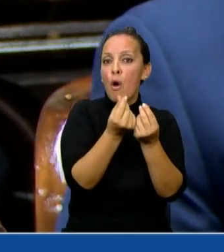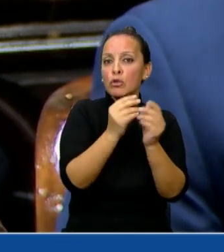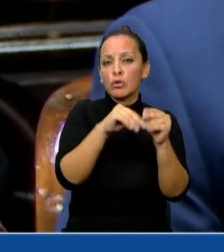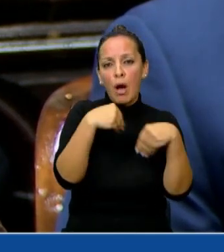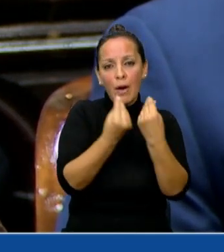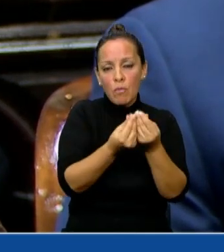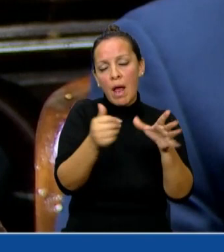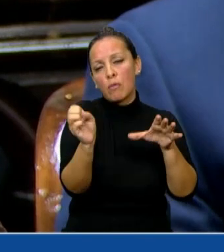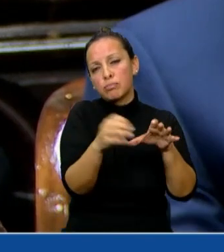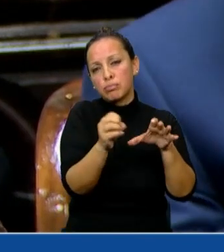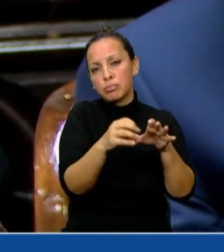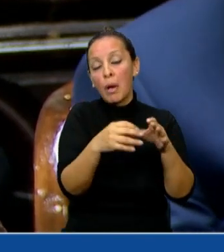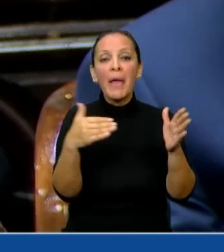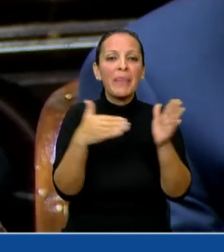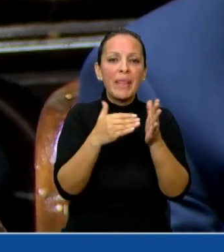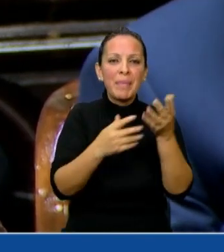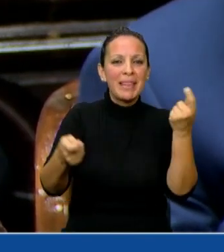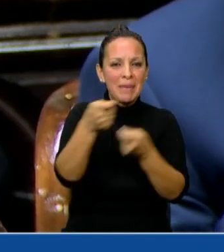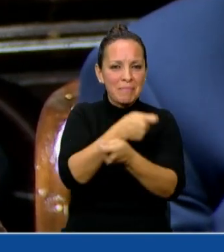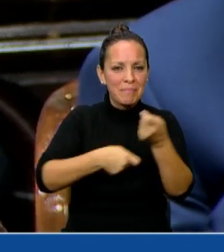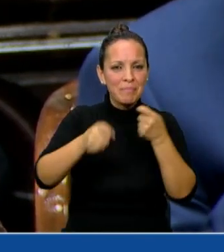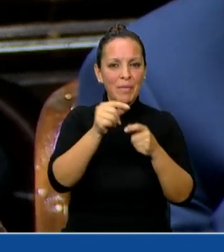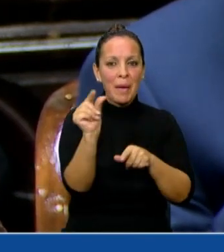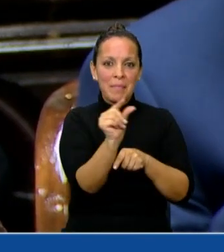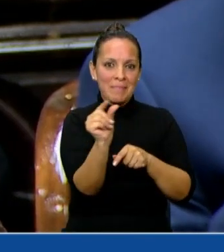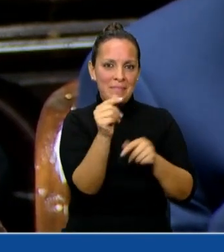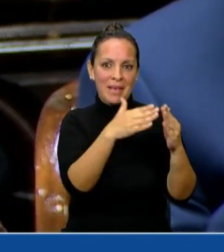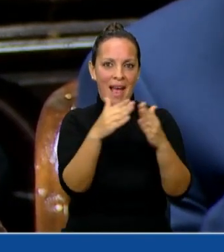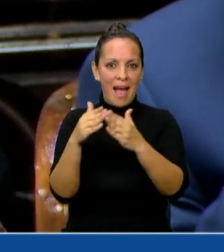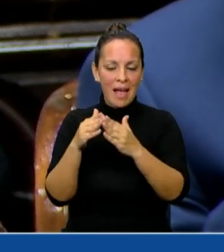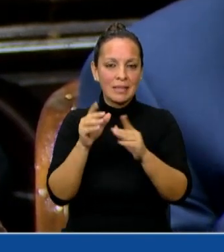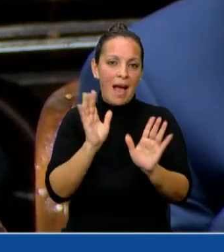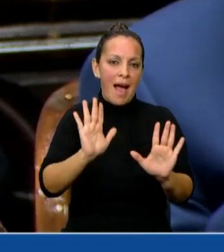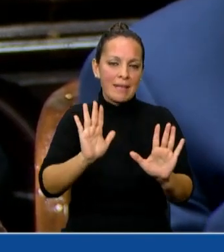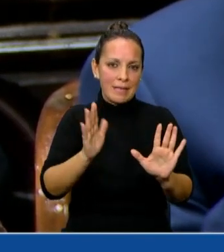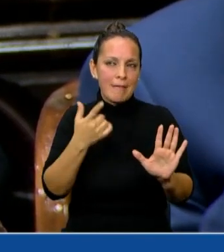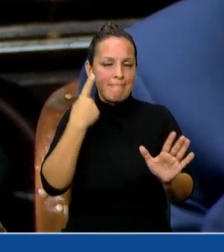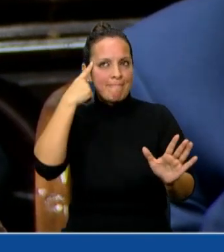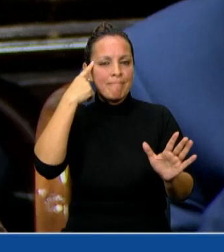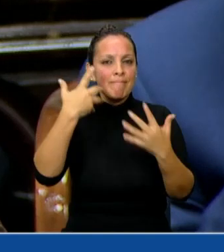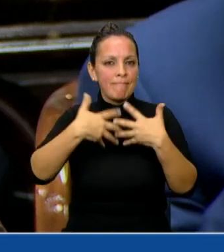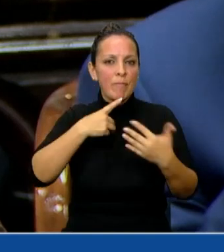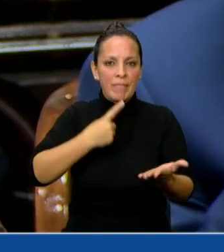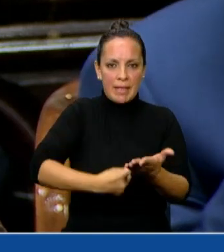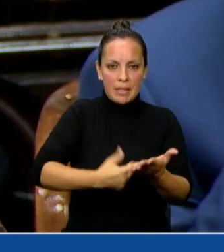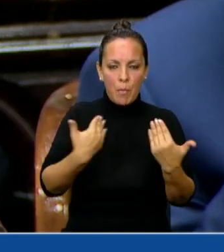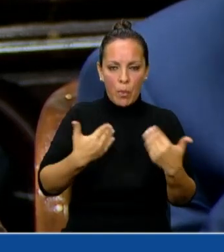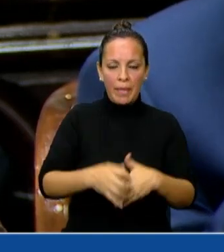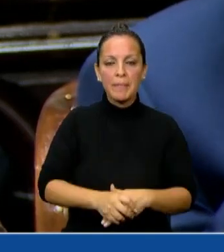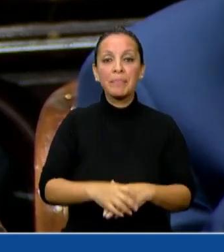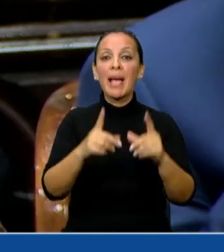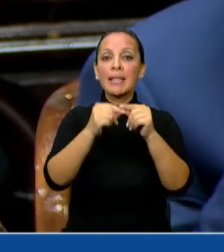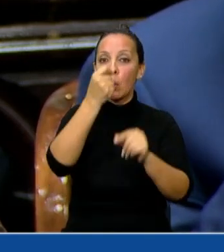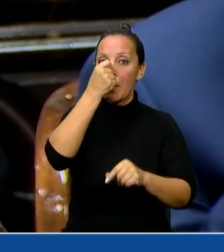la situación del mercado hipotecario así lo crea conveniente. El artículo 23 establece que el